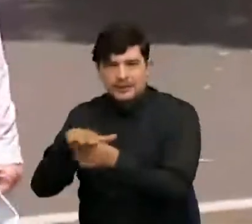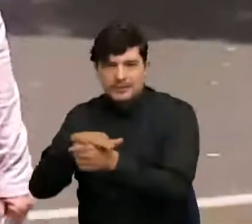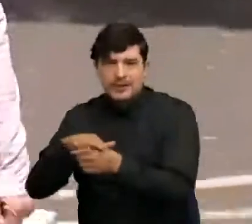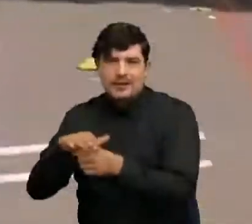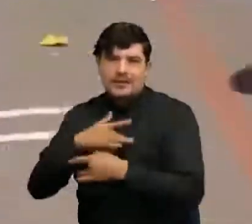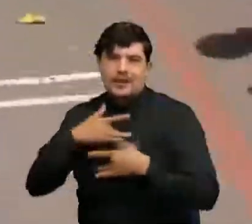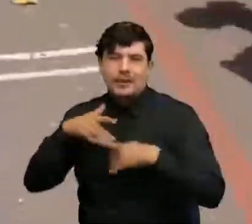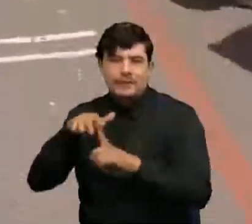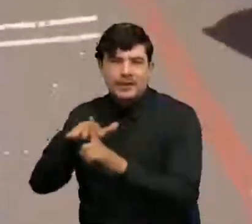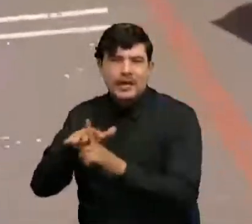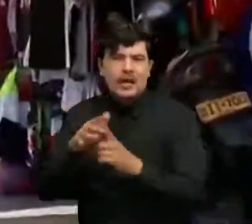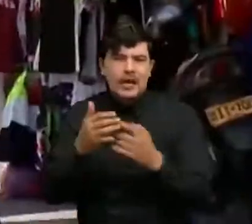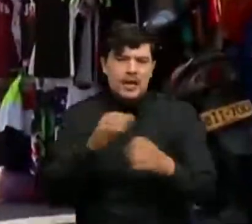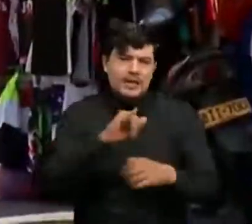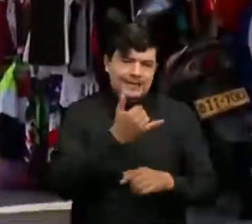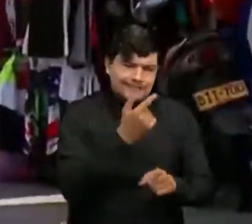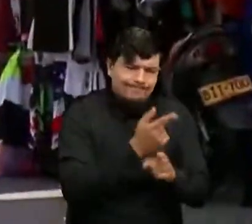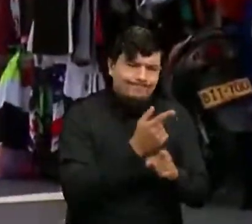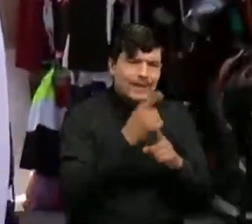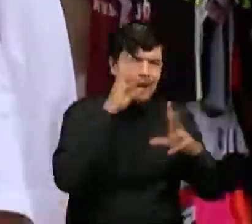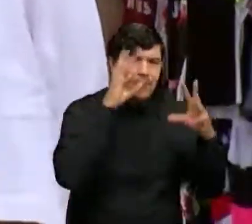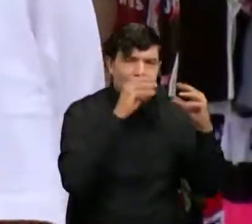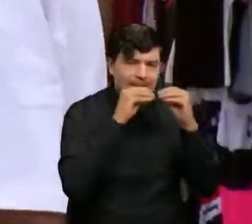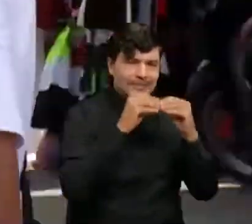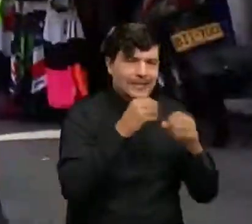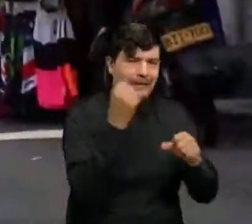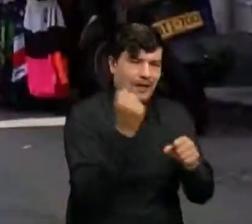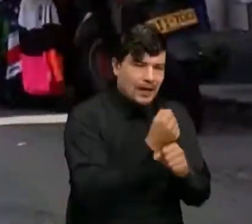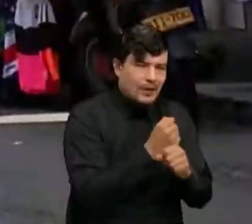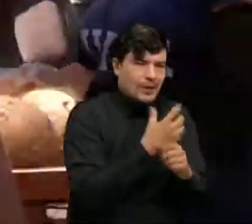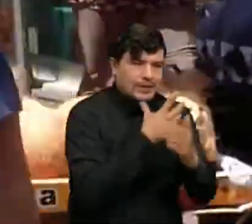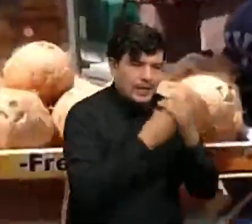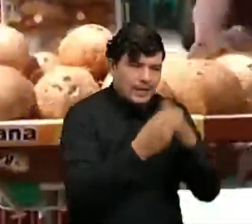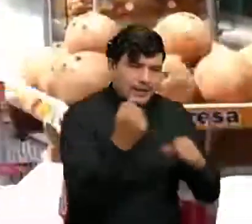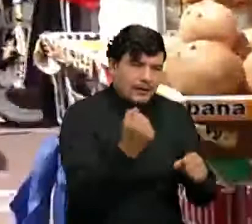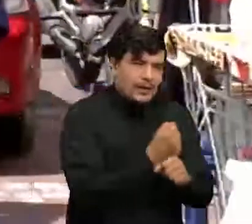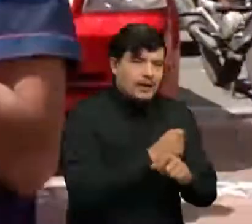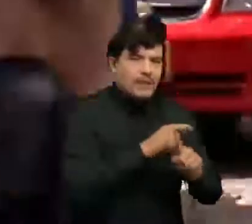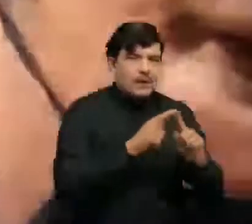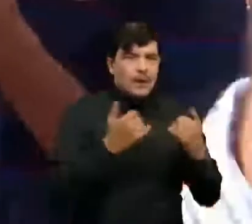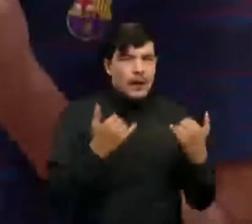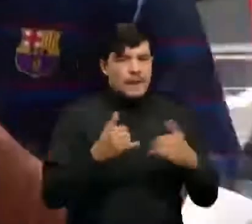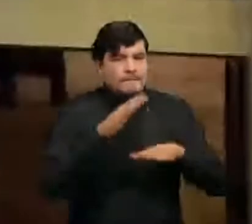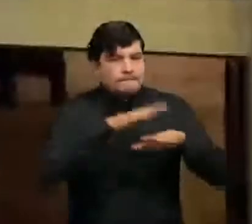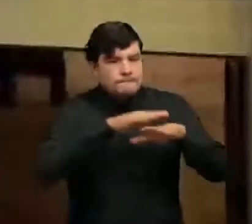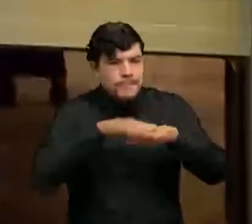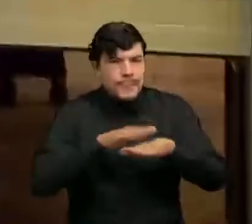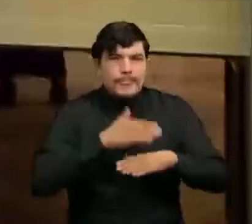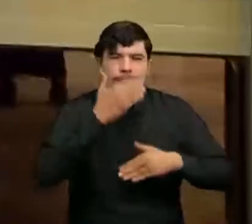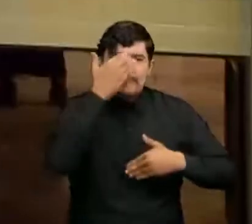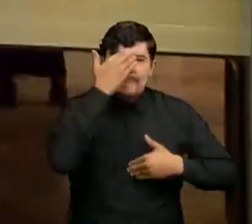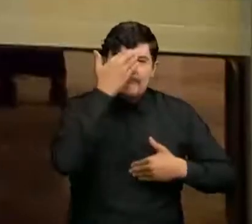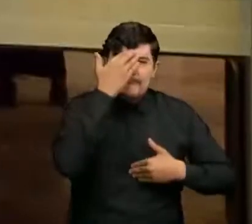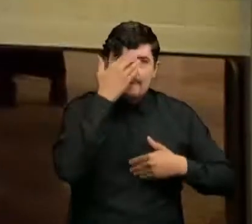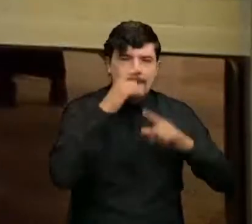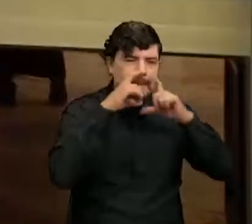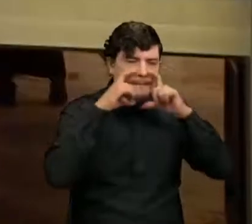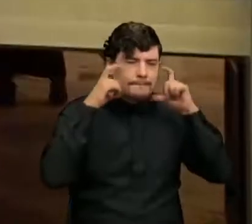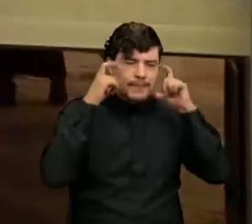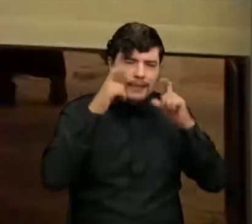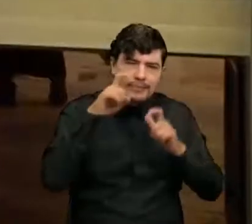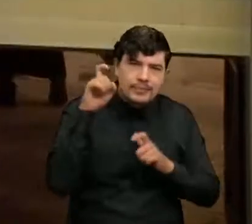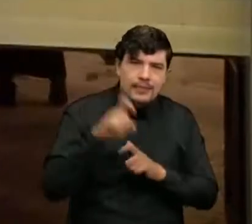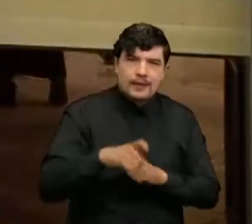a reactivar de alguna manera nuestras actividades, el llamado es hacerlo con mucha conciencia, con el uso estricto de tapabocas,